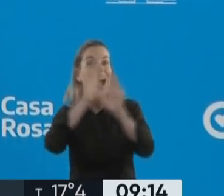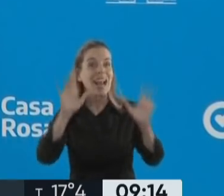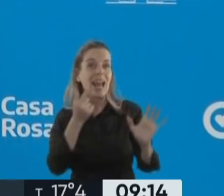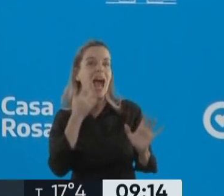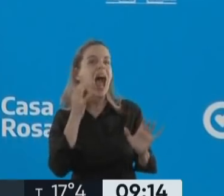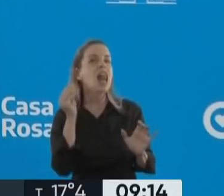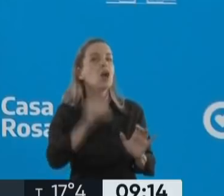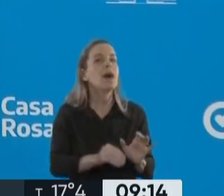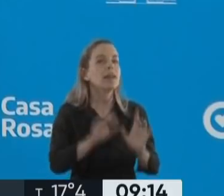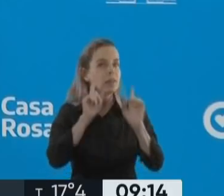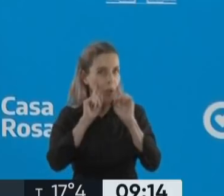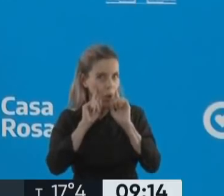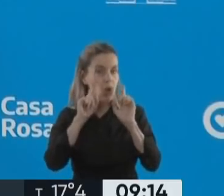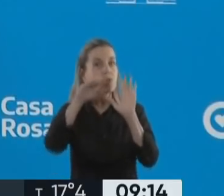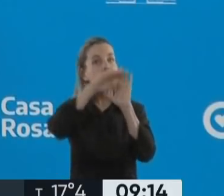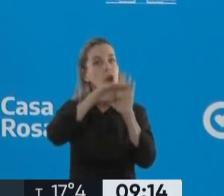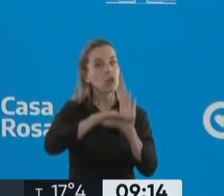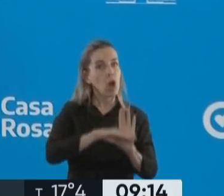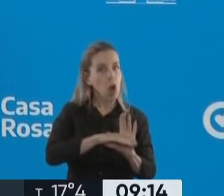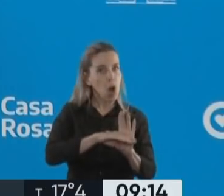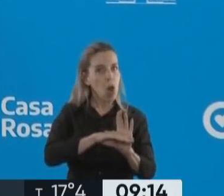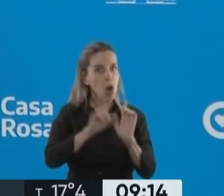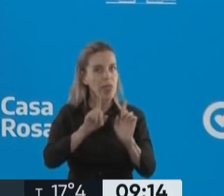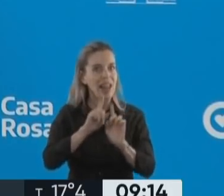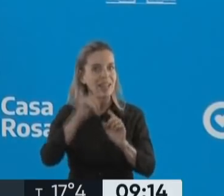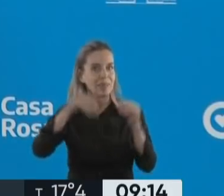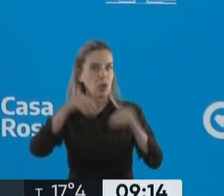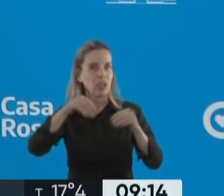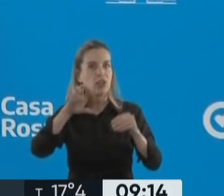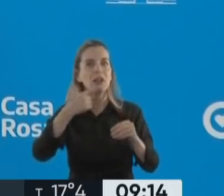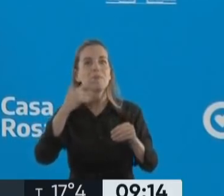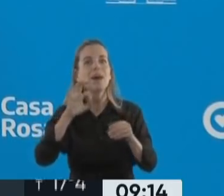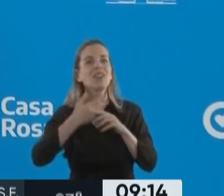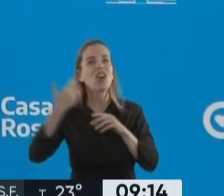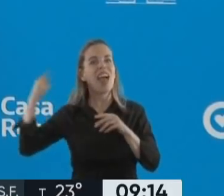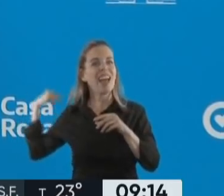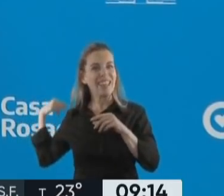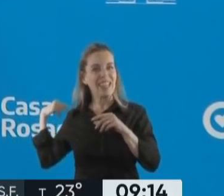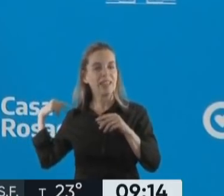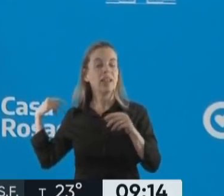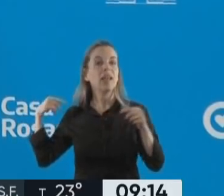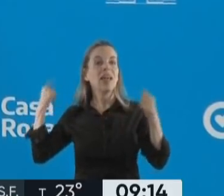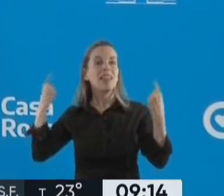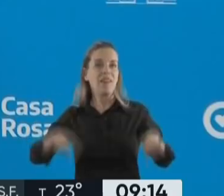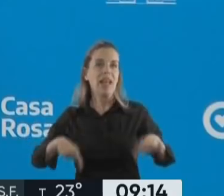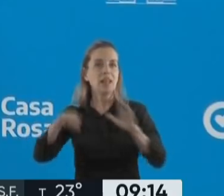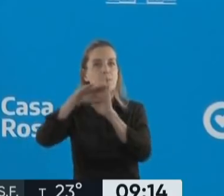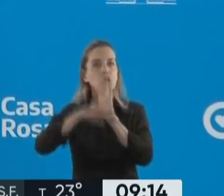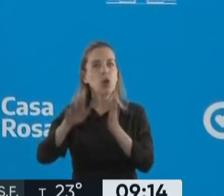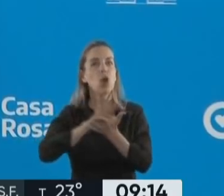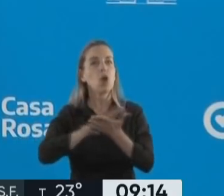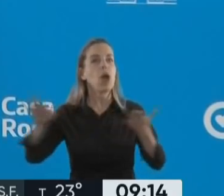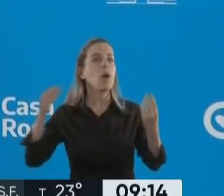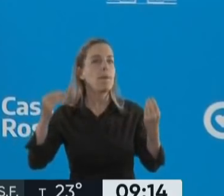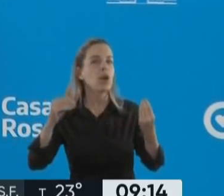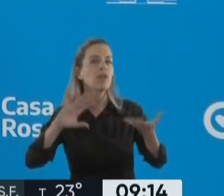que no va a ser el mismo el protocolo que en las PASO, porque la situación sanitaria mejoró, porque tanto en